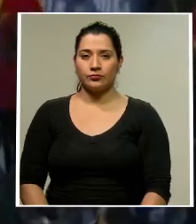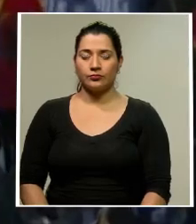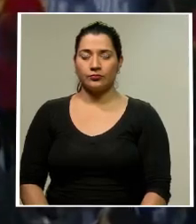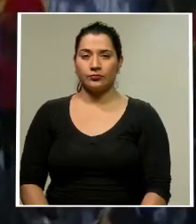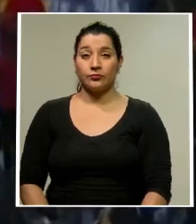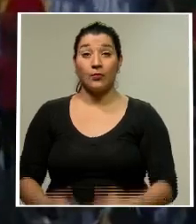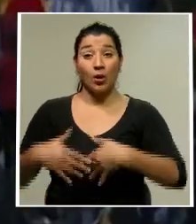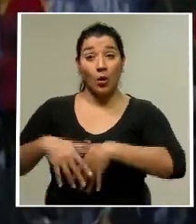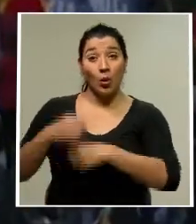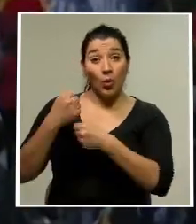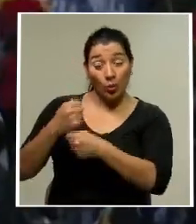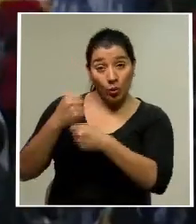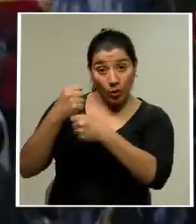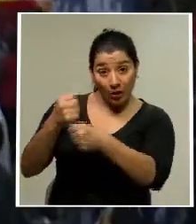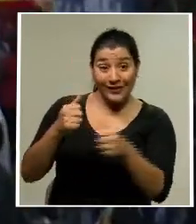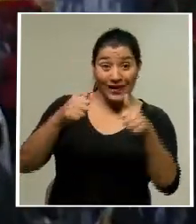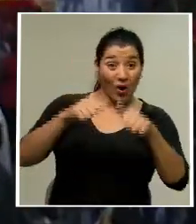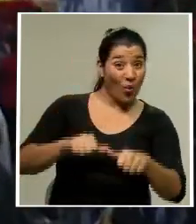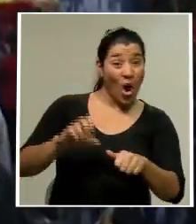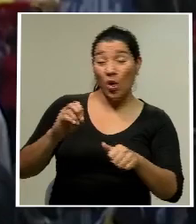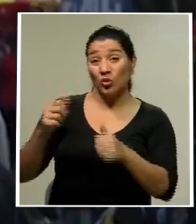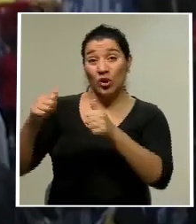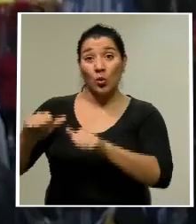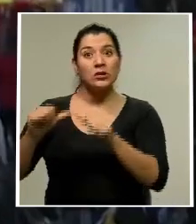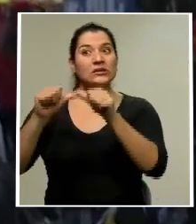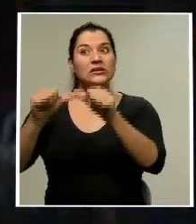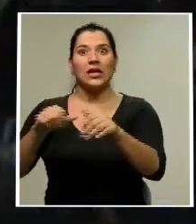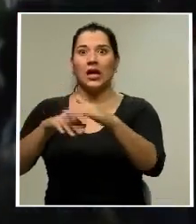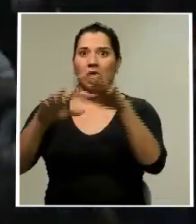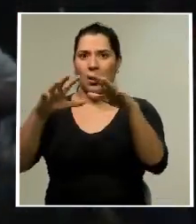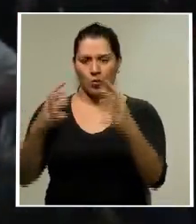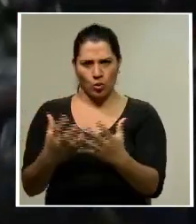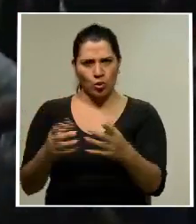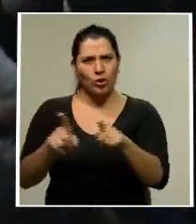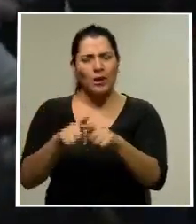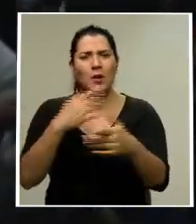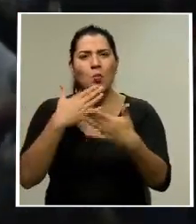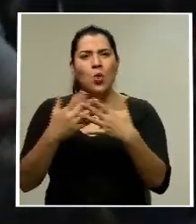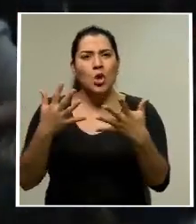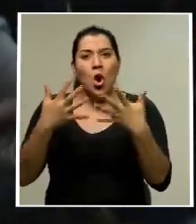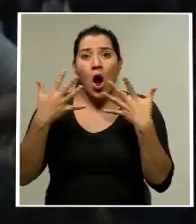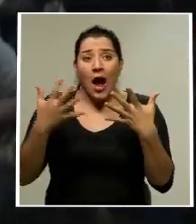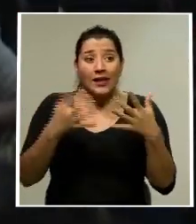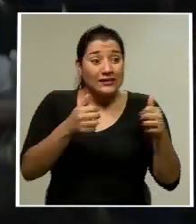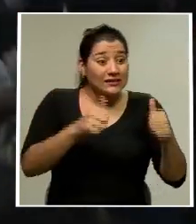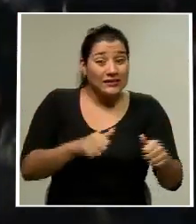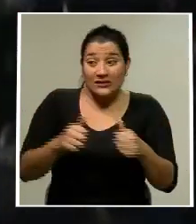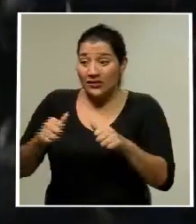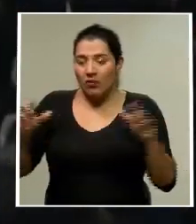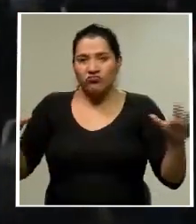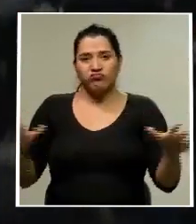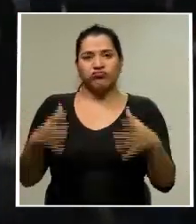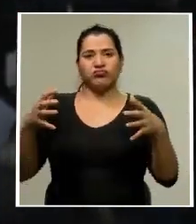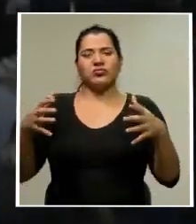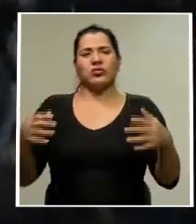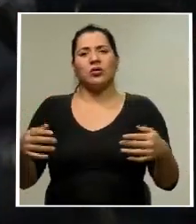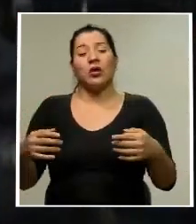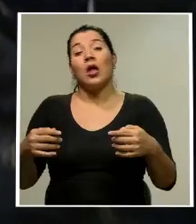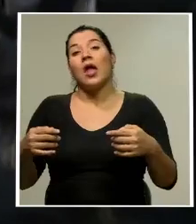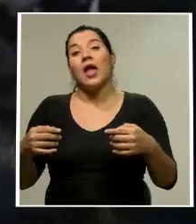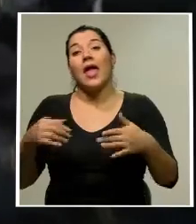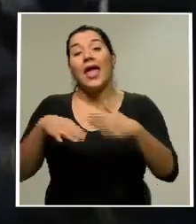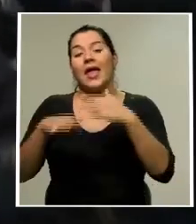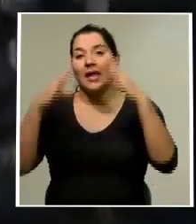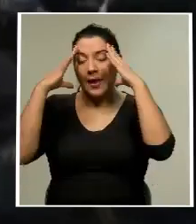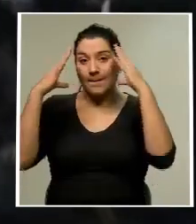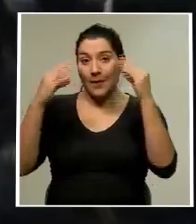Las manifestaciones a favor y en contra siguen en todo el mundo. En Buenos Aires, ambas posiciones se concentraron frente a la Embajada de Cuba y corearon lemas